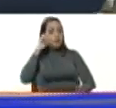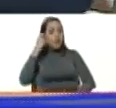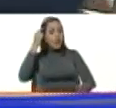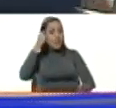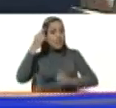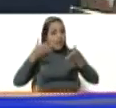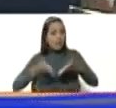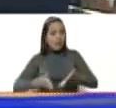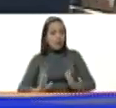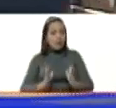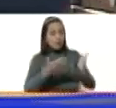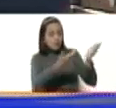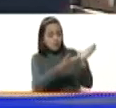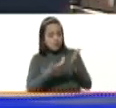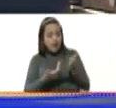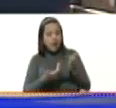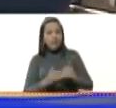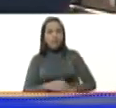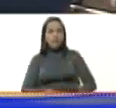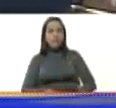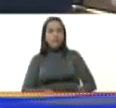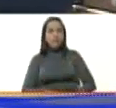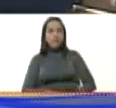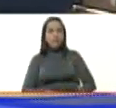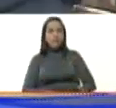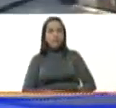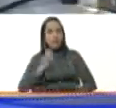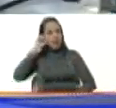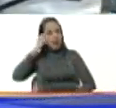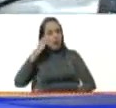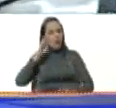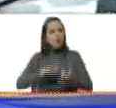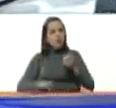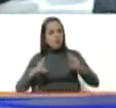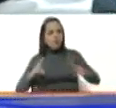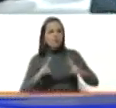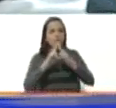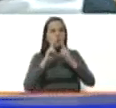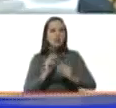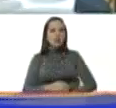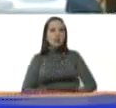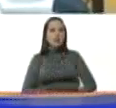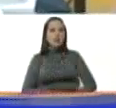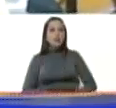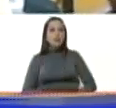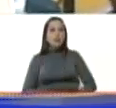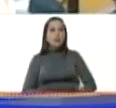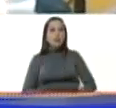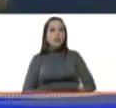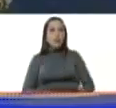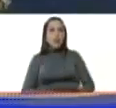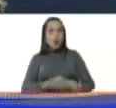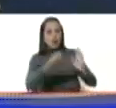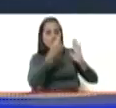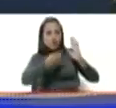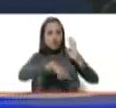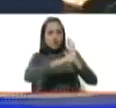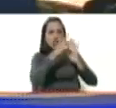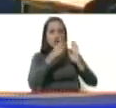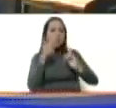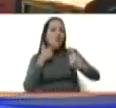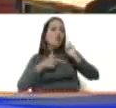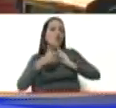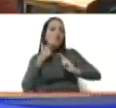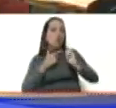entonces yo traje este material que usted nos lo recordó la última vez que nos vimos, que son los círculos de colores. La concentración en los